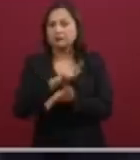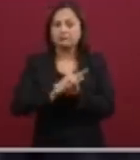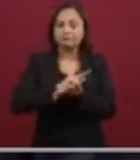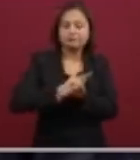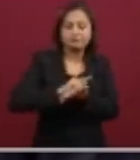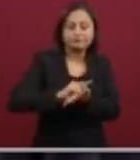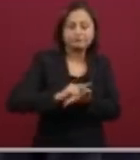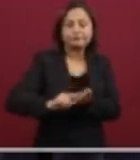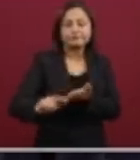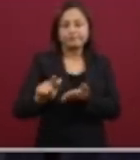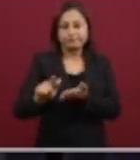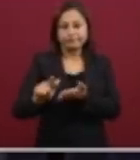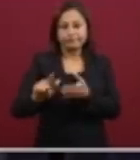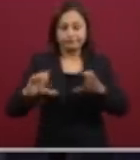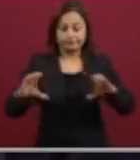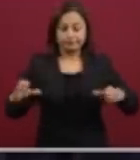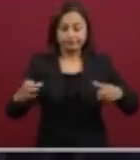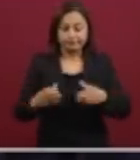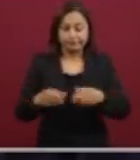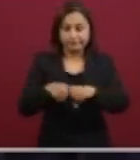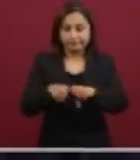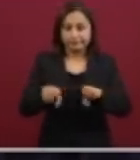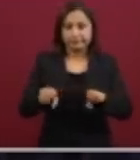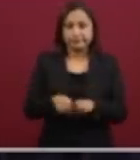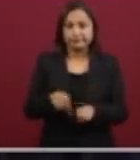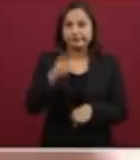las corporaciones policíacas,